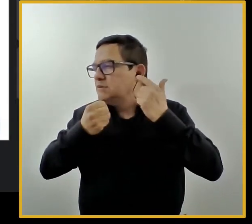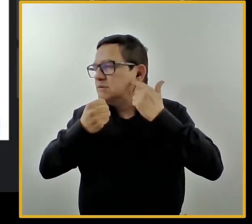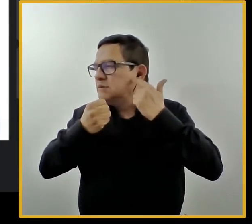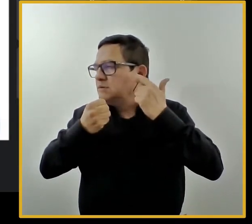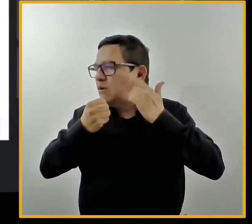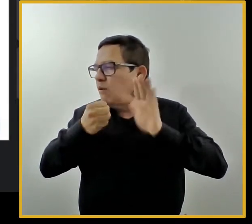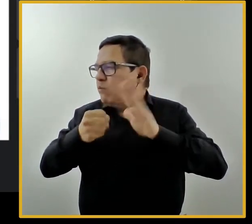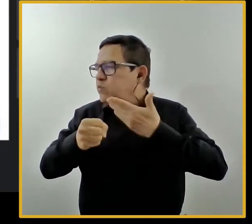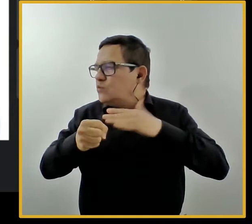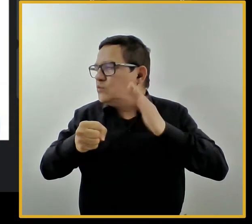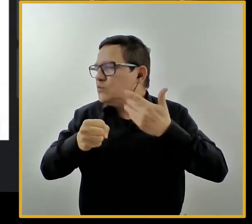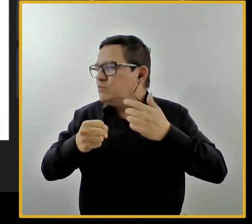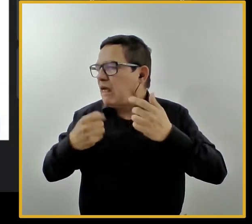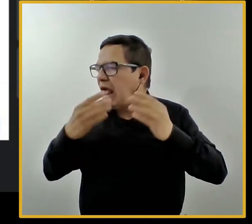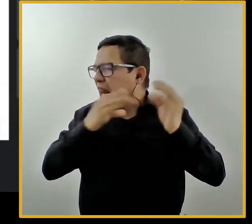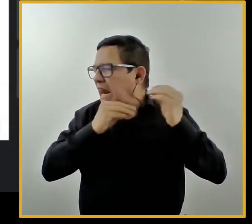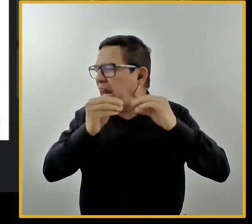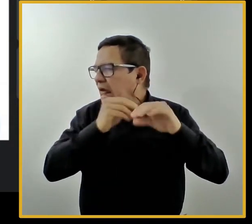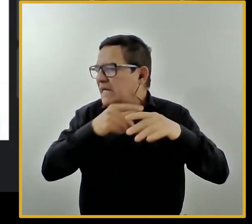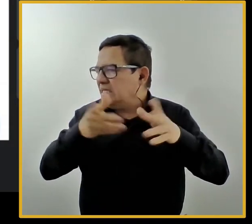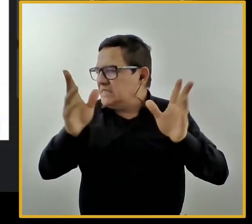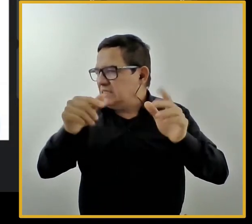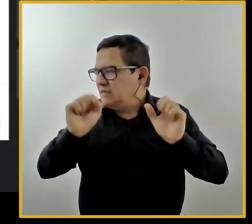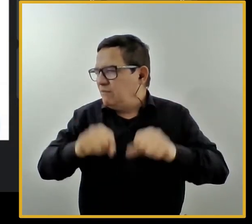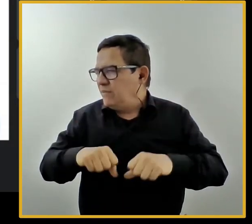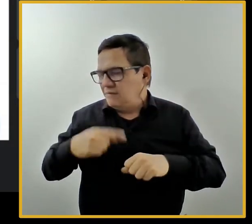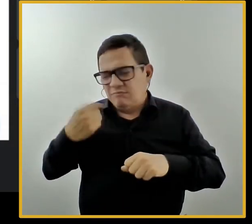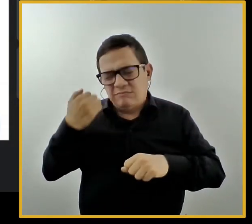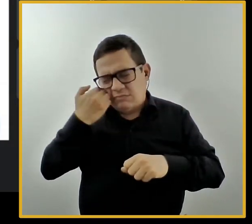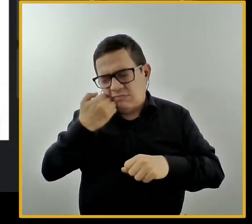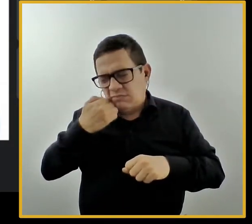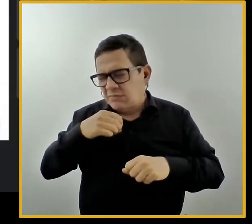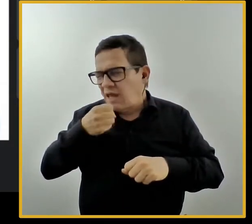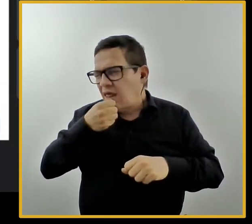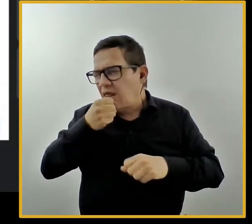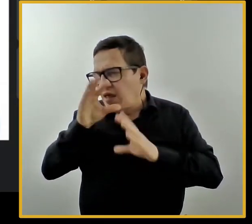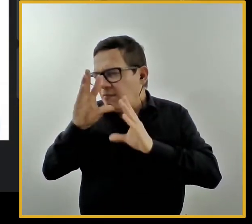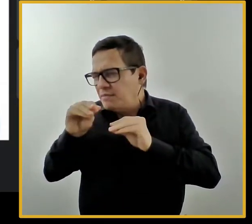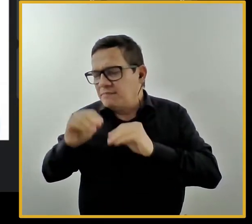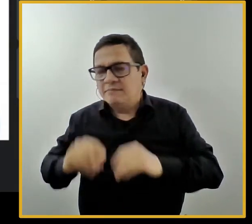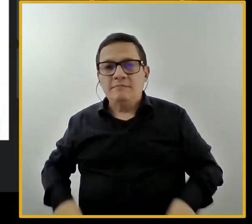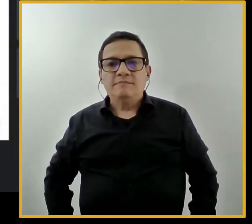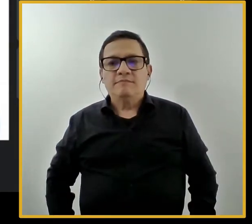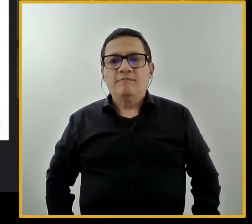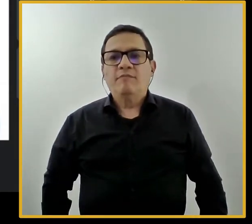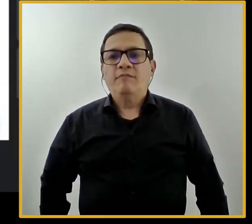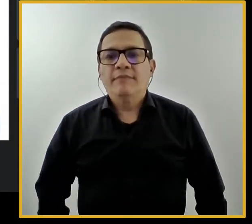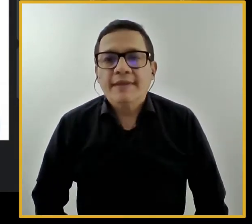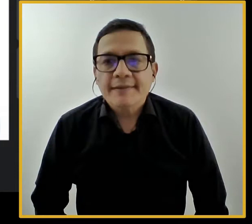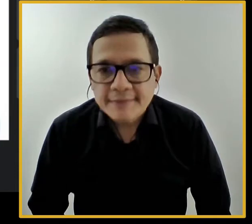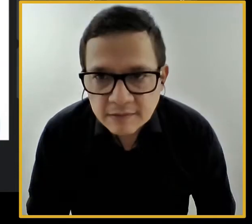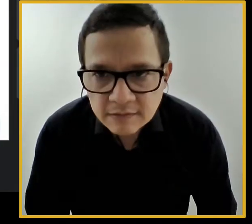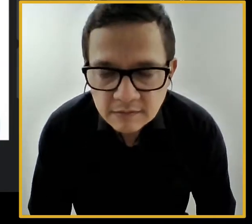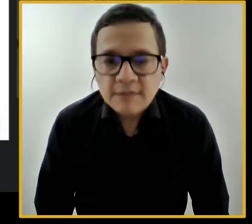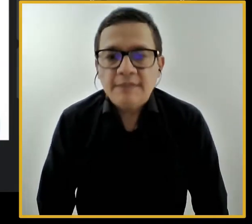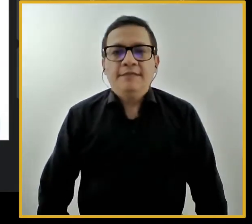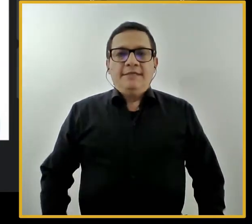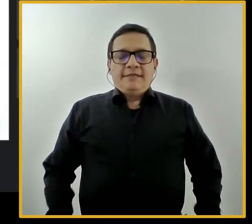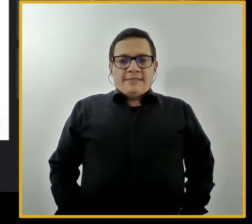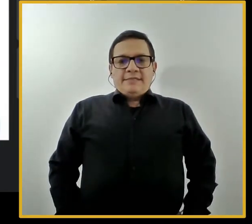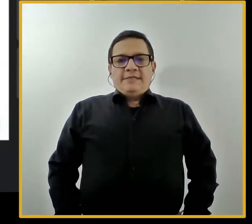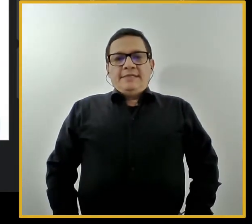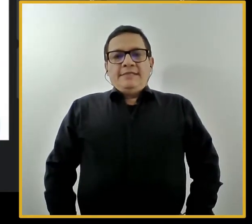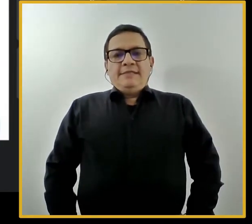se escucha mucho interferencia. ¿Será que nos puede colaborar? Ok, permítame un momento. Gracias.